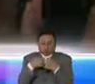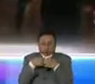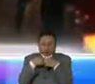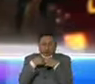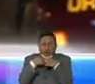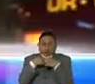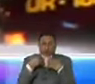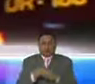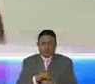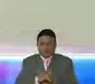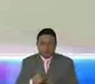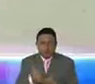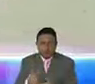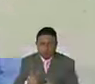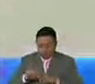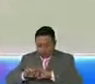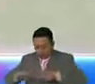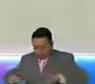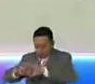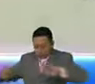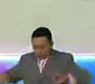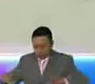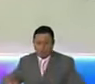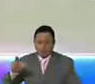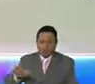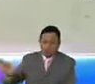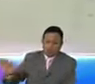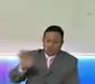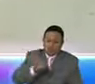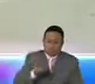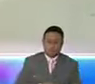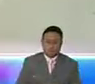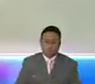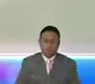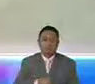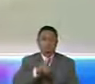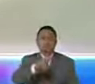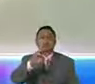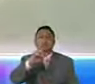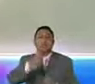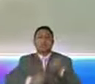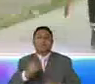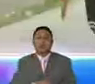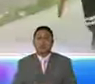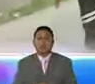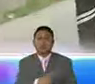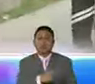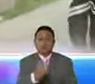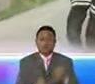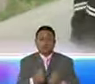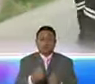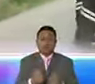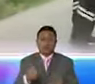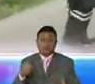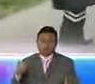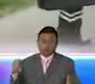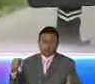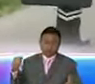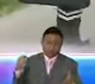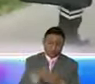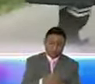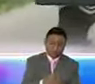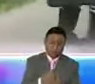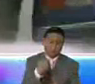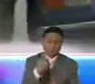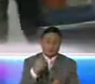Todos están estables. Asimismo, la tarde del pasado 26 de mayo, un auto chocó contra dos vehículos y luego se